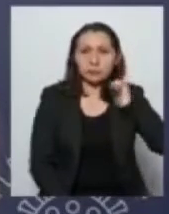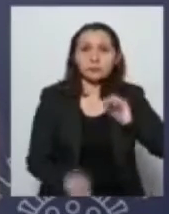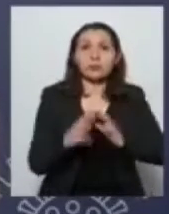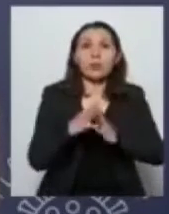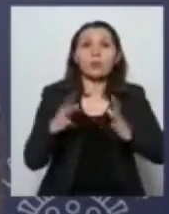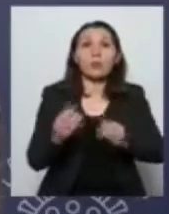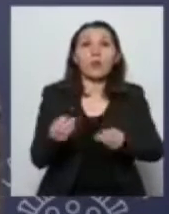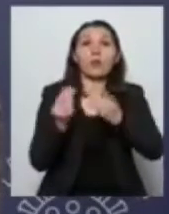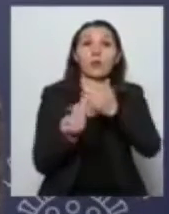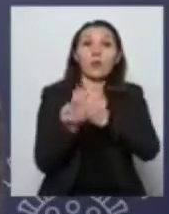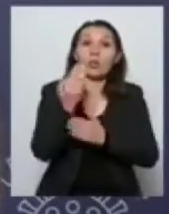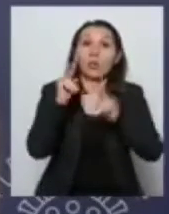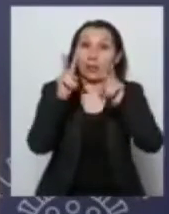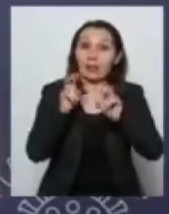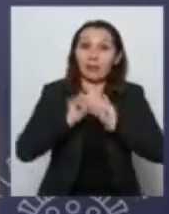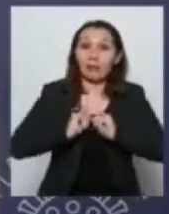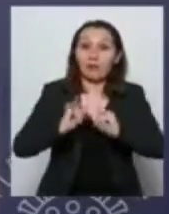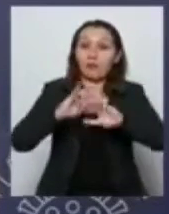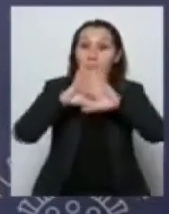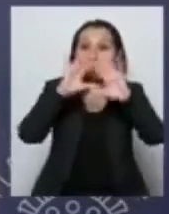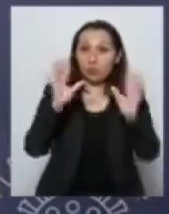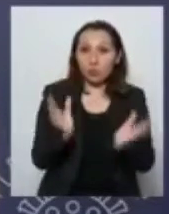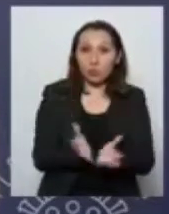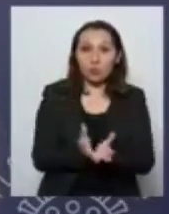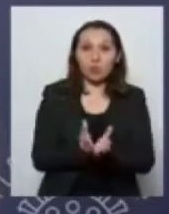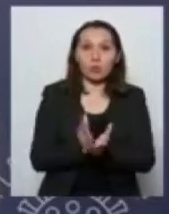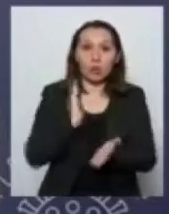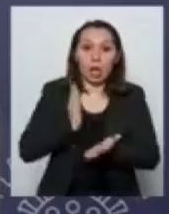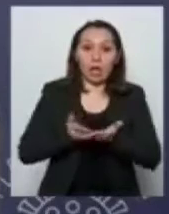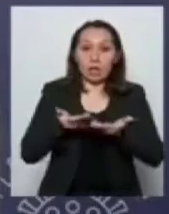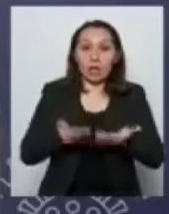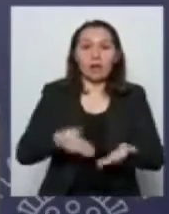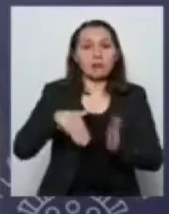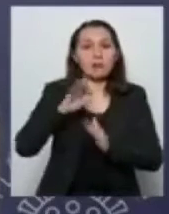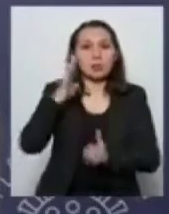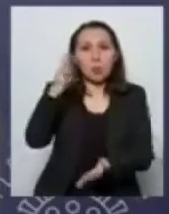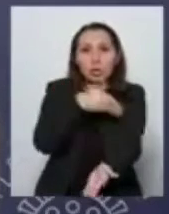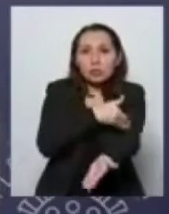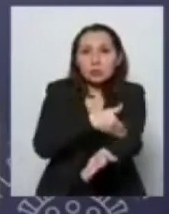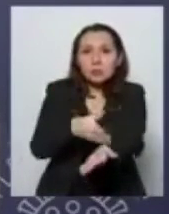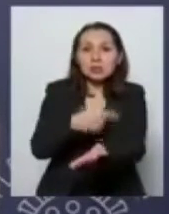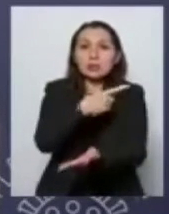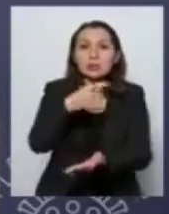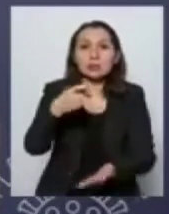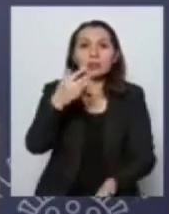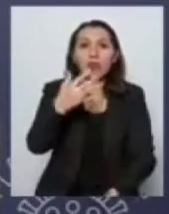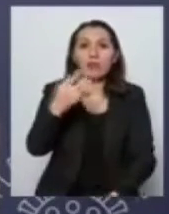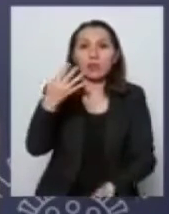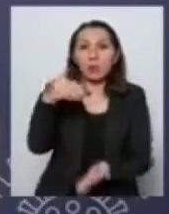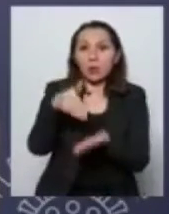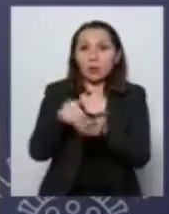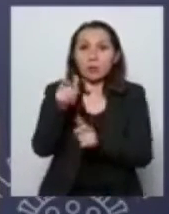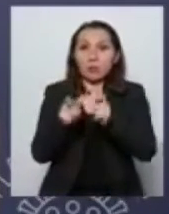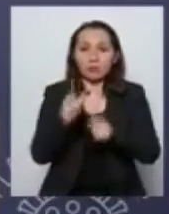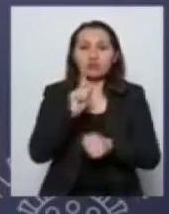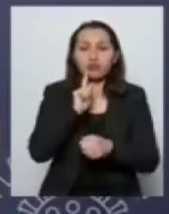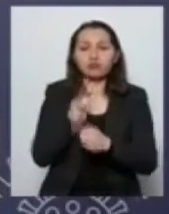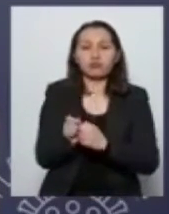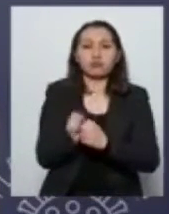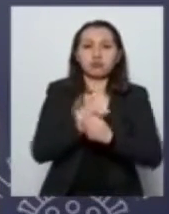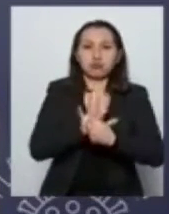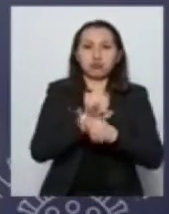Muy buenos días. Con respecto al informe mundial, al día de hoy hay más de 4.194.000 personas